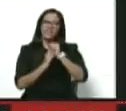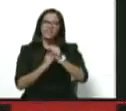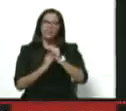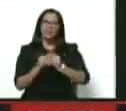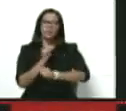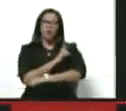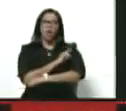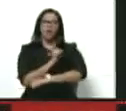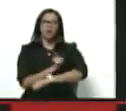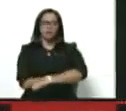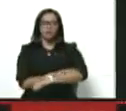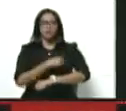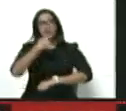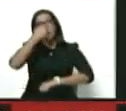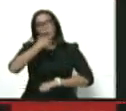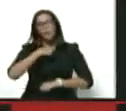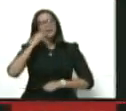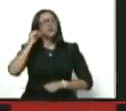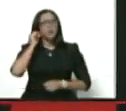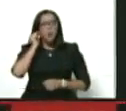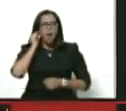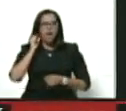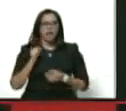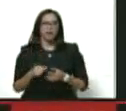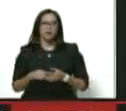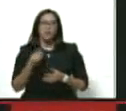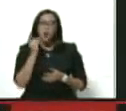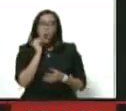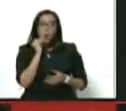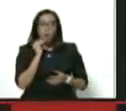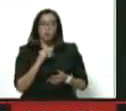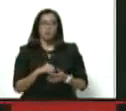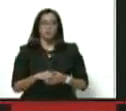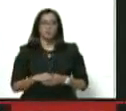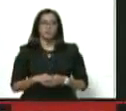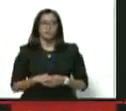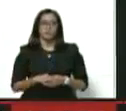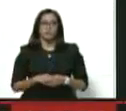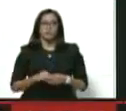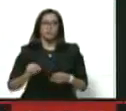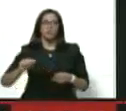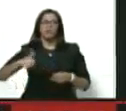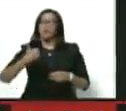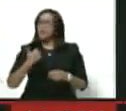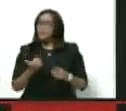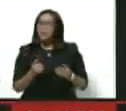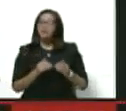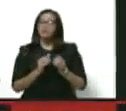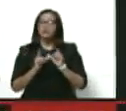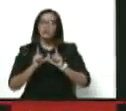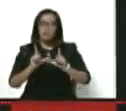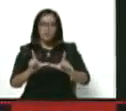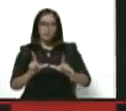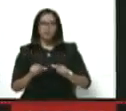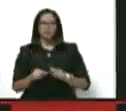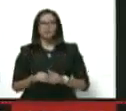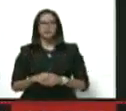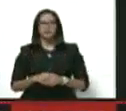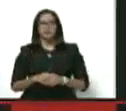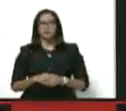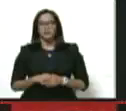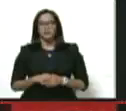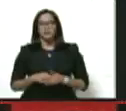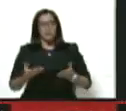poderoso de hombres, de mujeres, de jóvenes. Es el mayor legado. Bueno, comandante Chávez nos lo